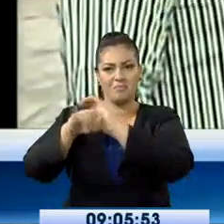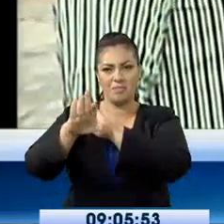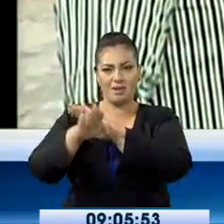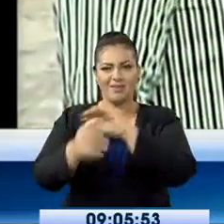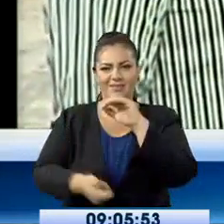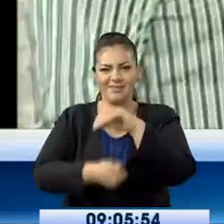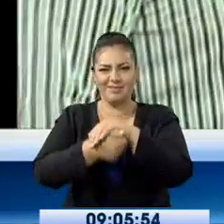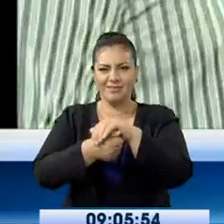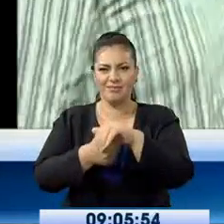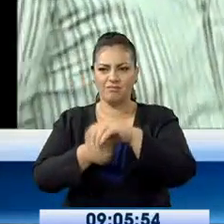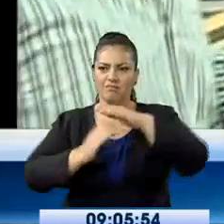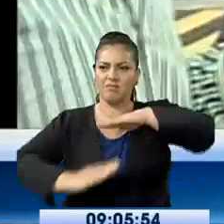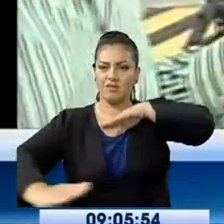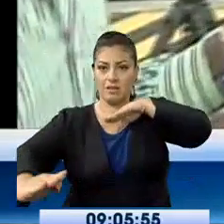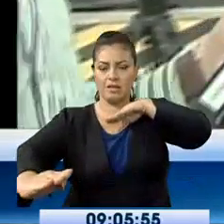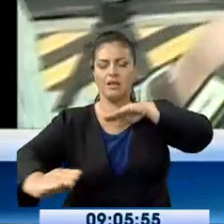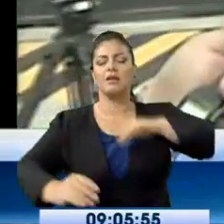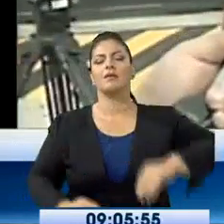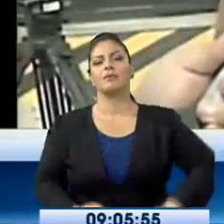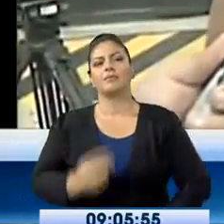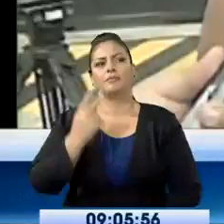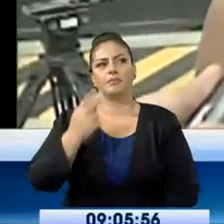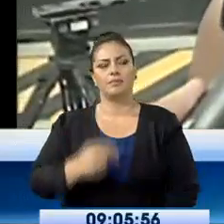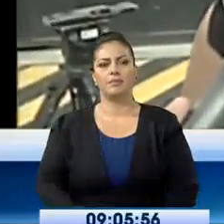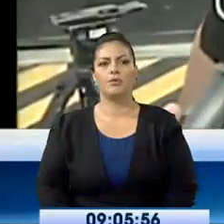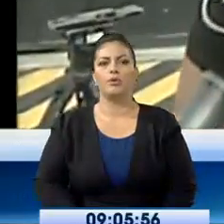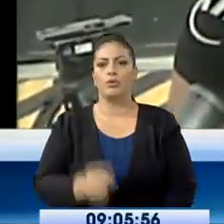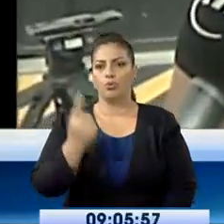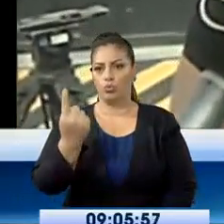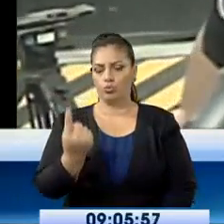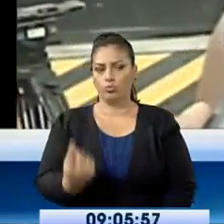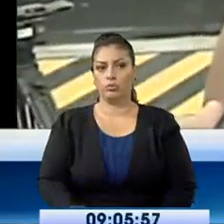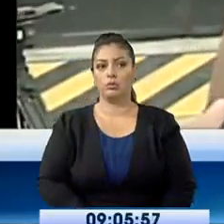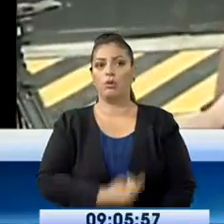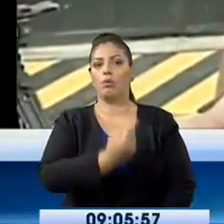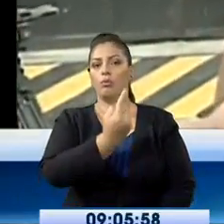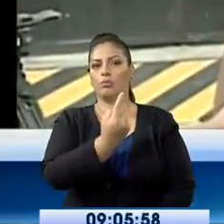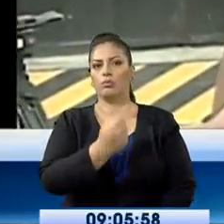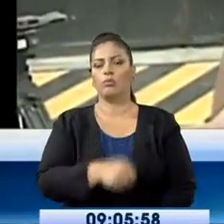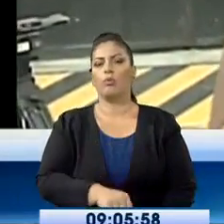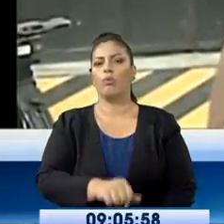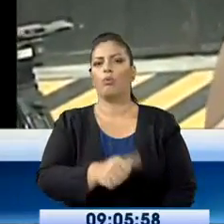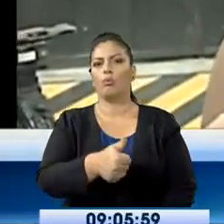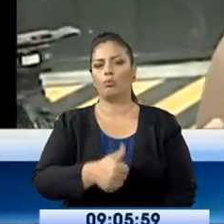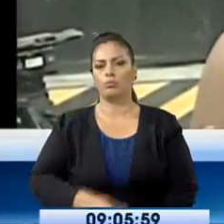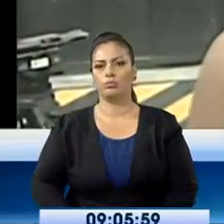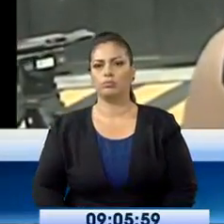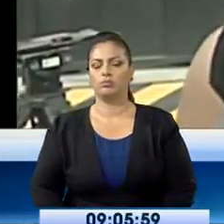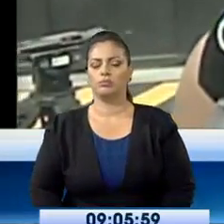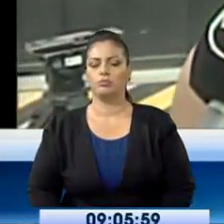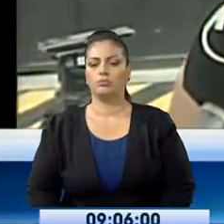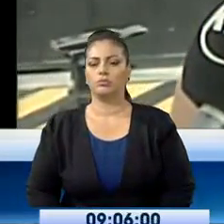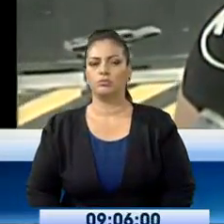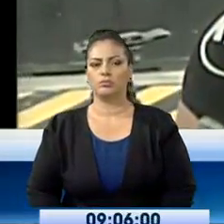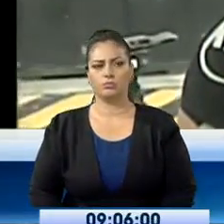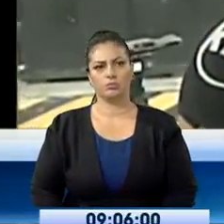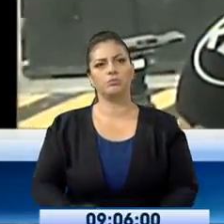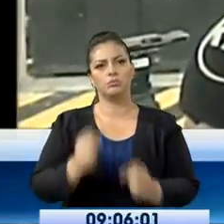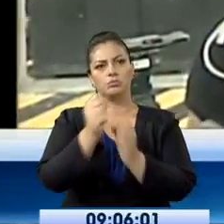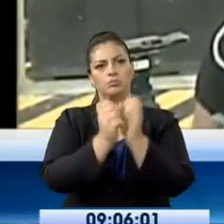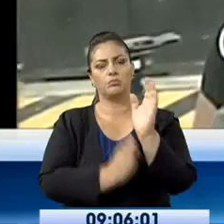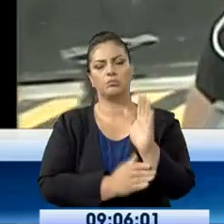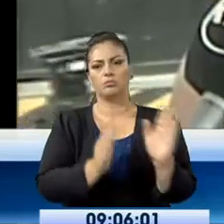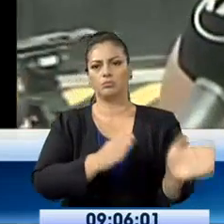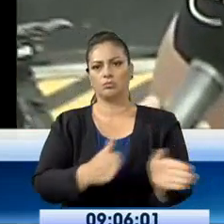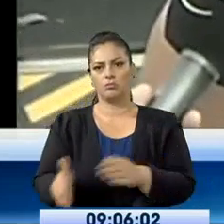cines. Y vamos a realizar dos monigotes. Este de aquí y el maestro Splinter. Nosotros estamos metidos en un proyecto con la Cámara de